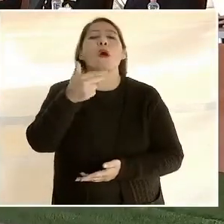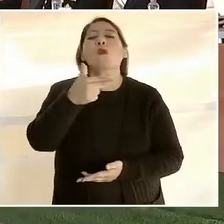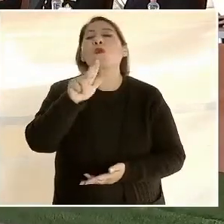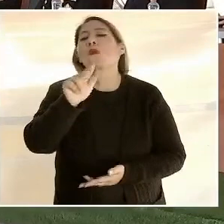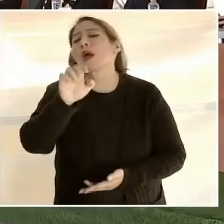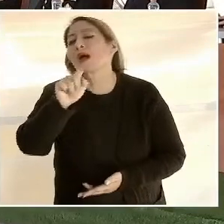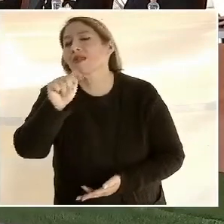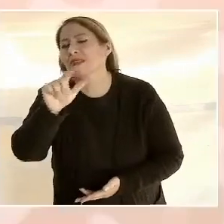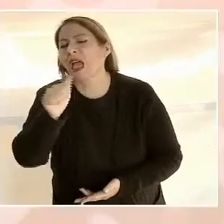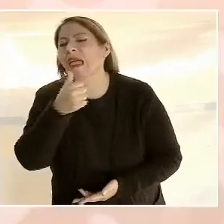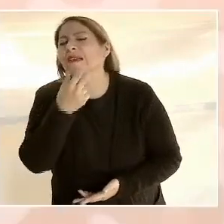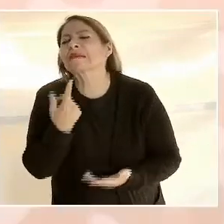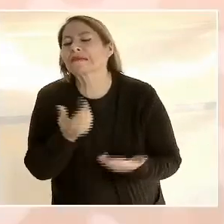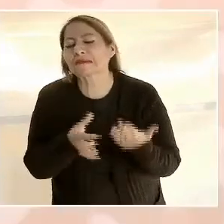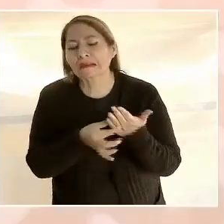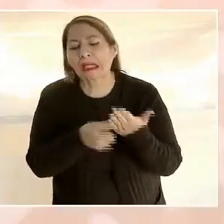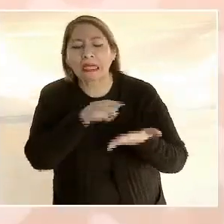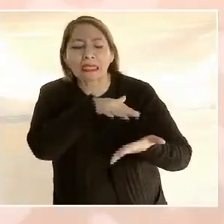decía: